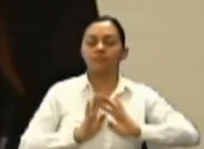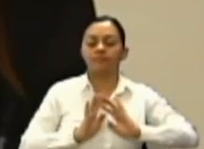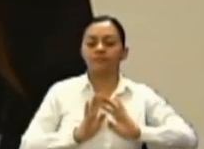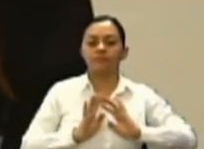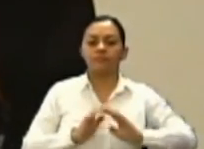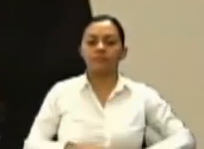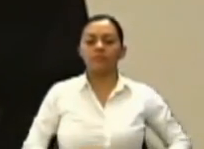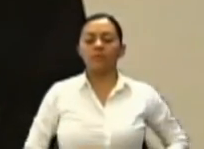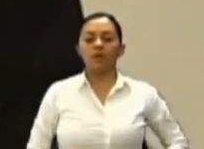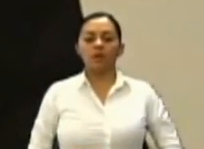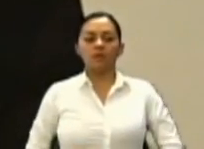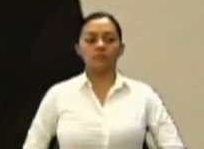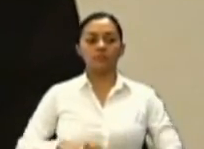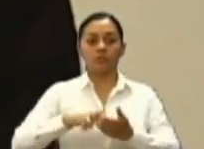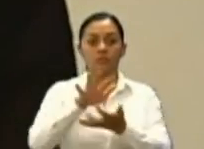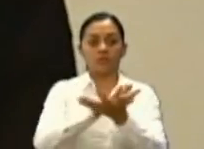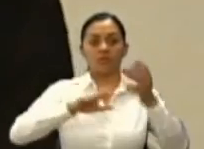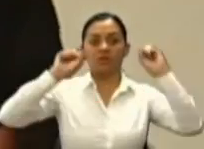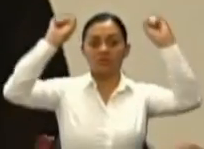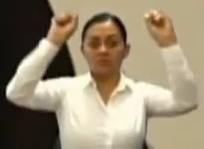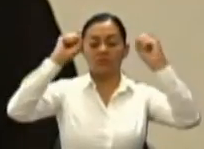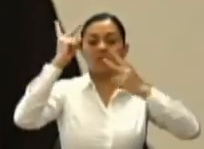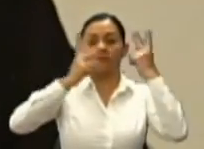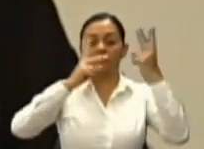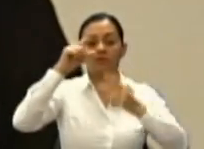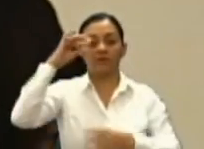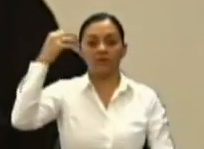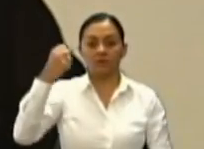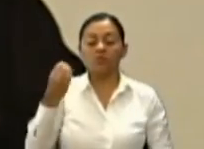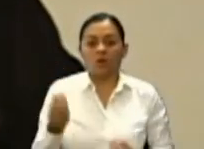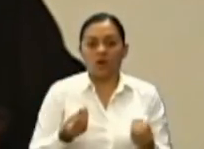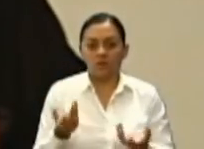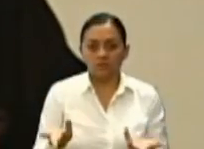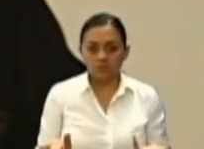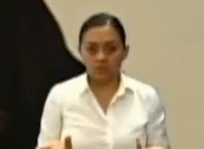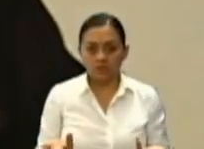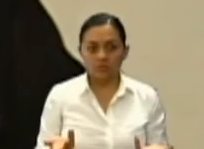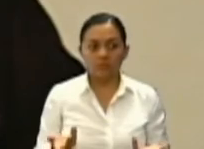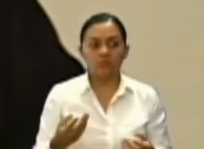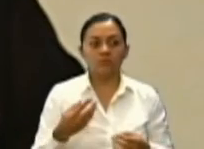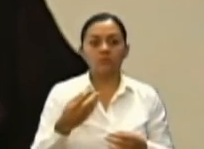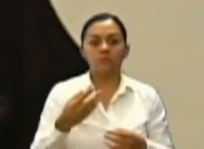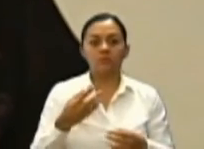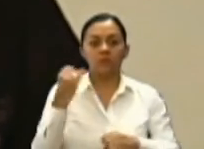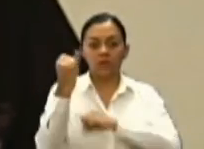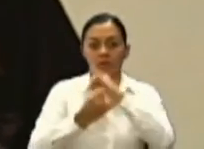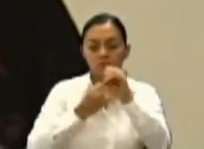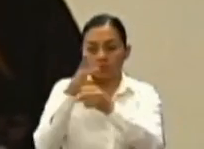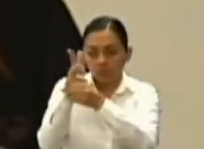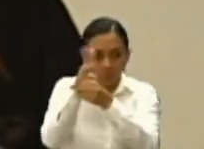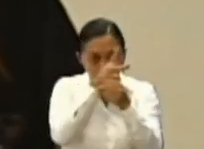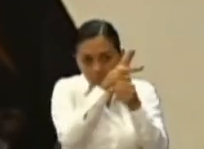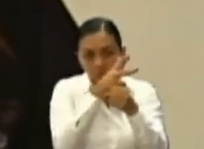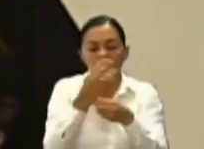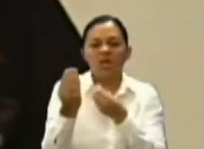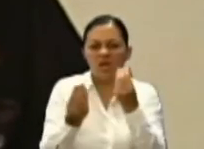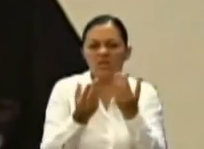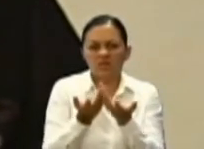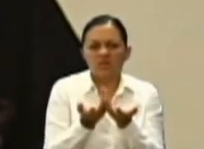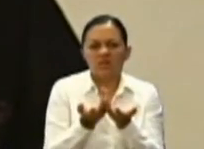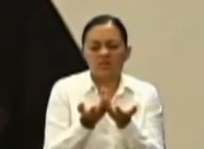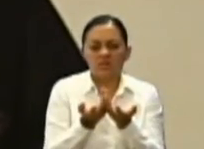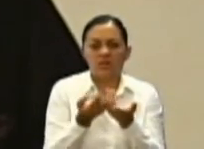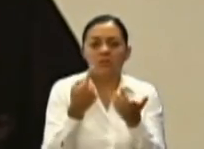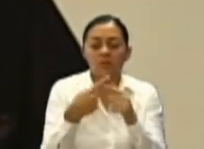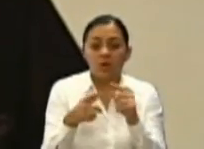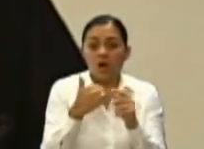haber ese tipo de protestas durante su visita él va a estar también acompañado por prensa internacional que seguramente registrará esto tiene tal vez